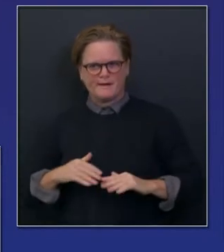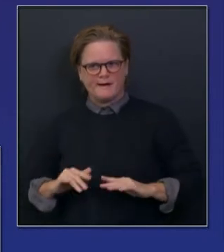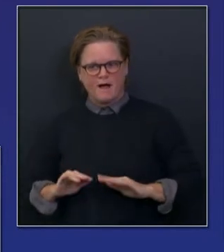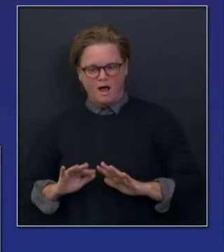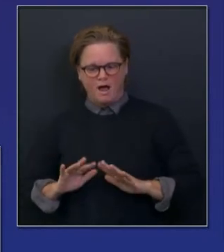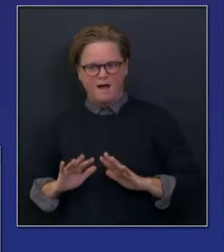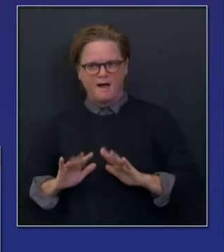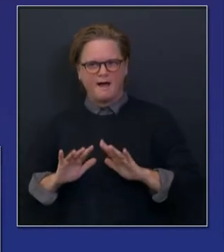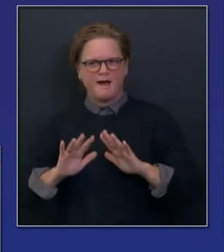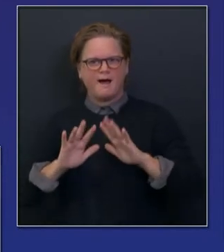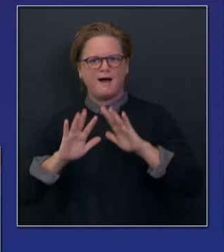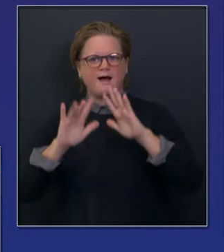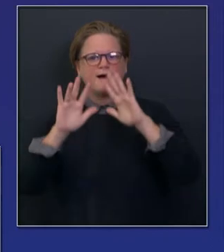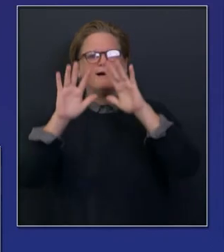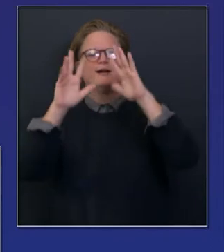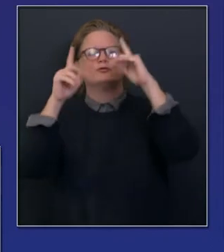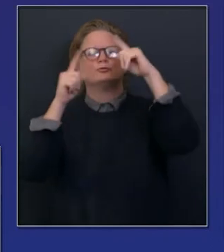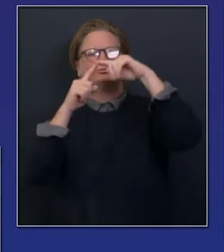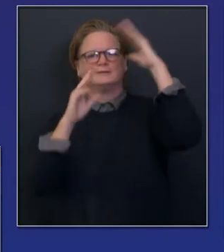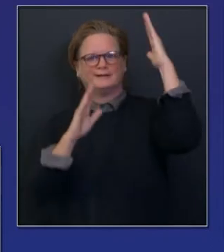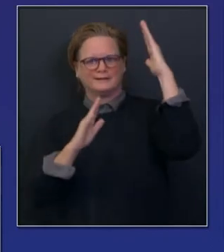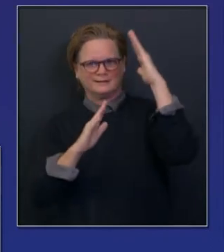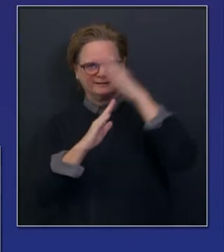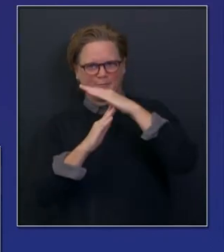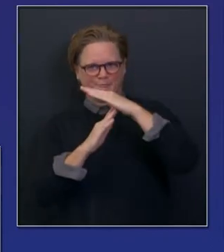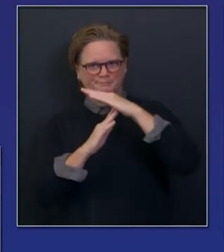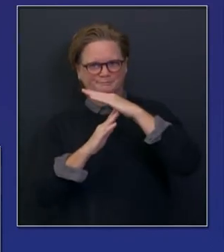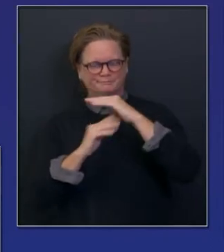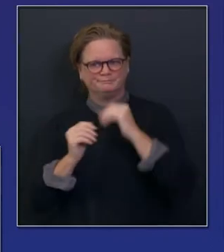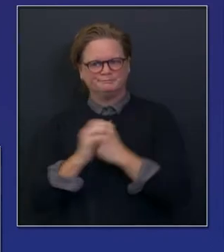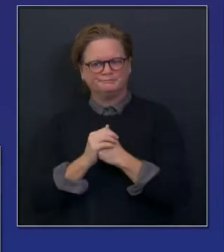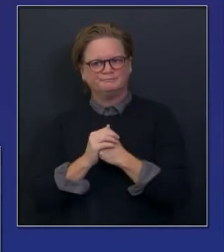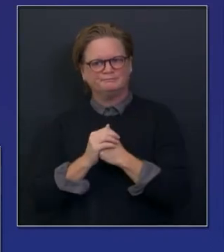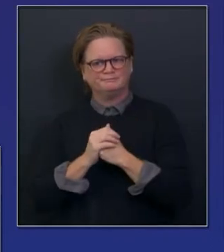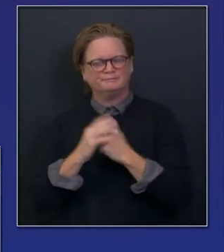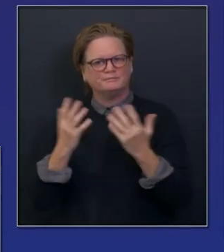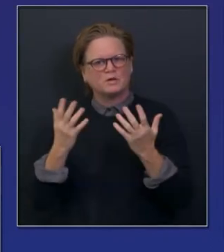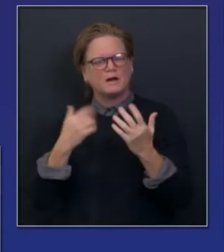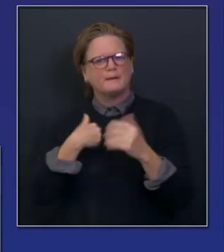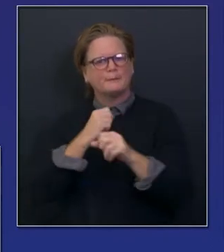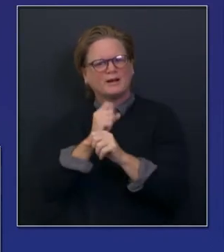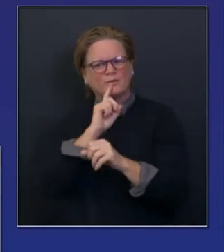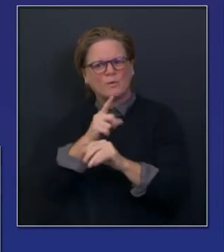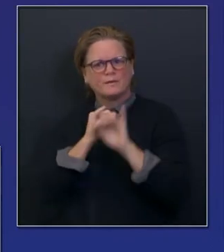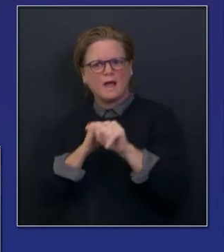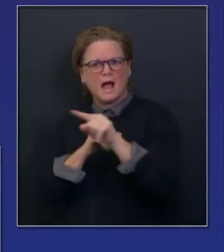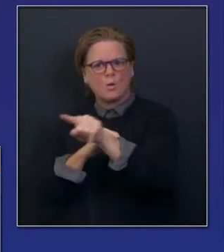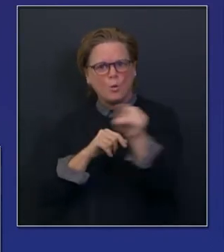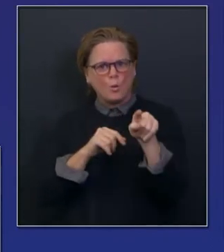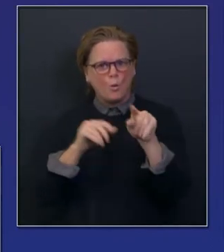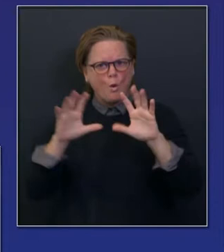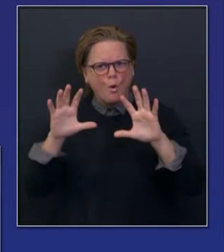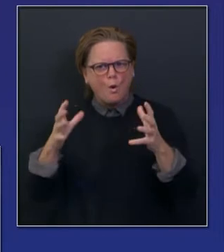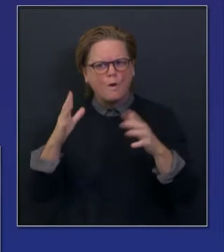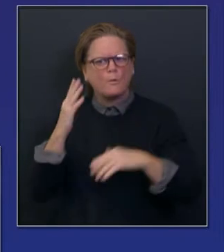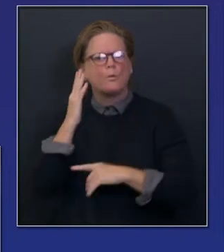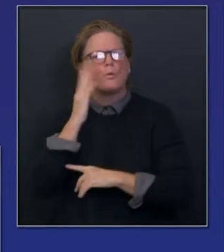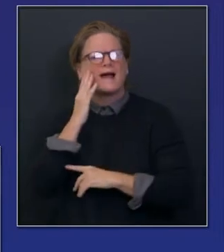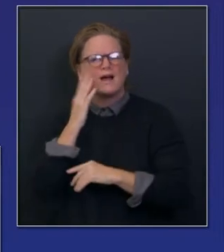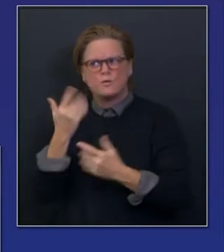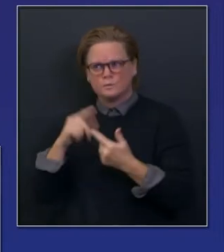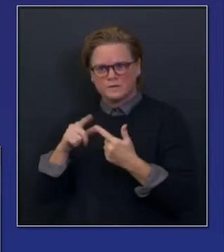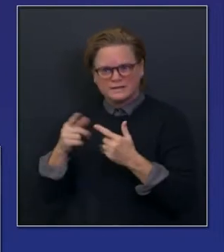siempre, con este modo de abordarlo en base a los hechos, haciendo consciente a la gente